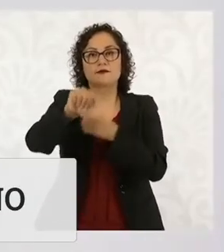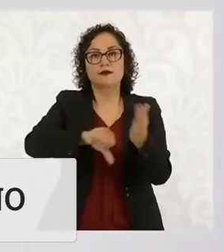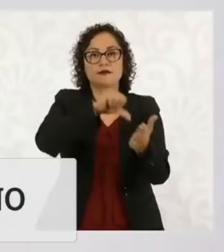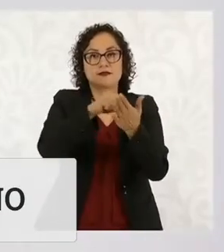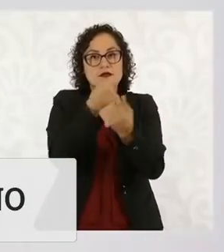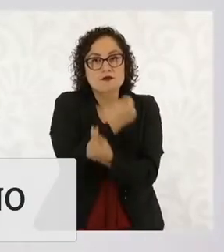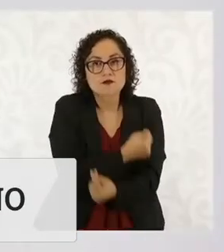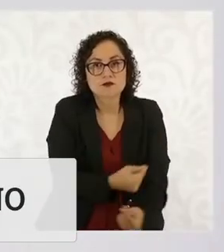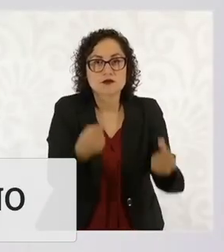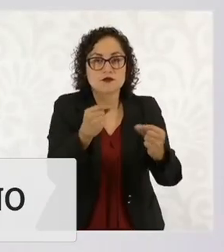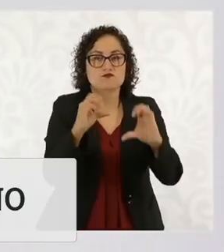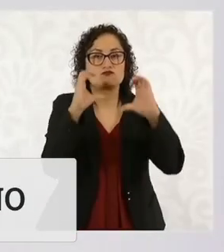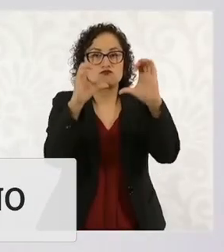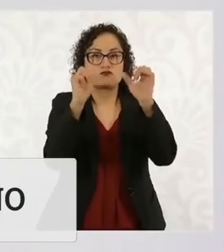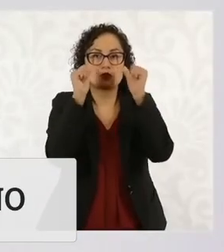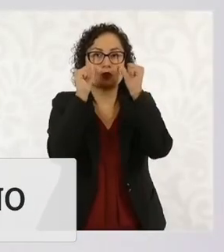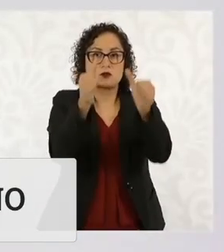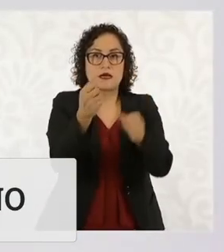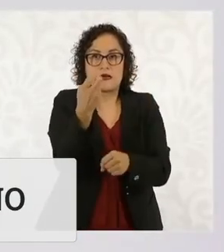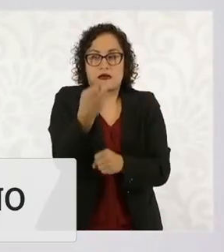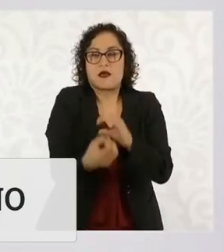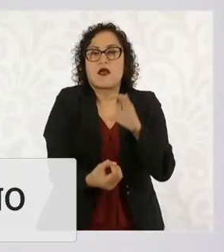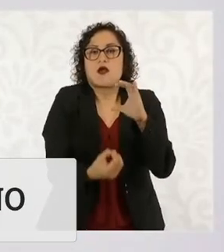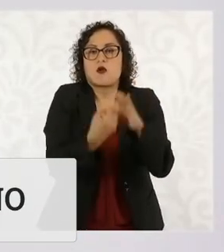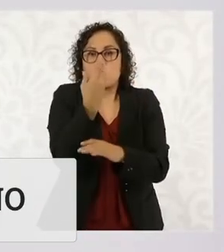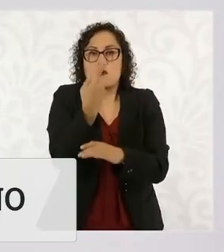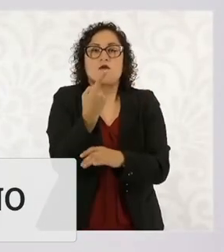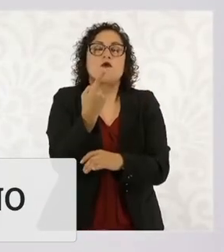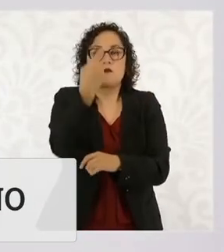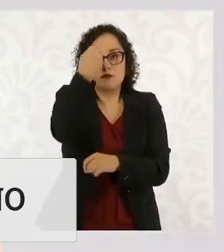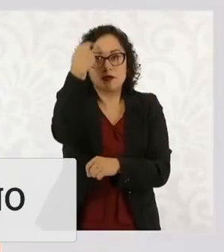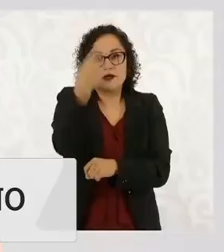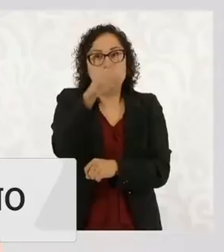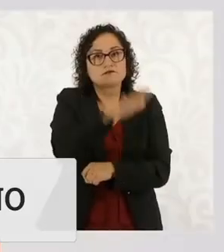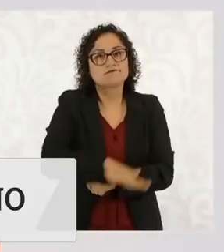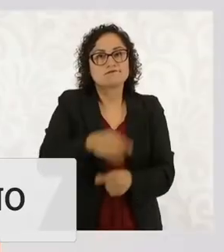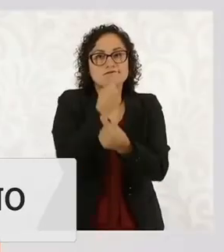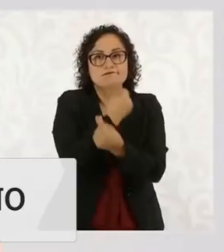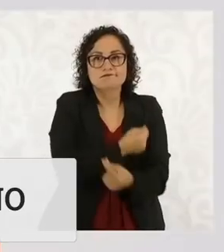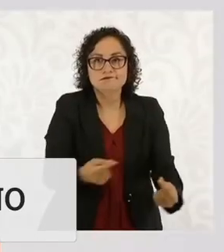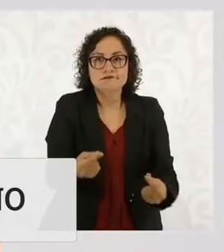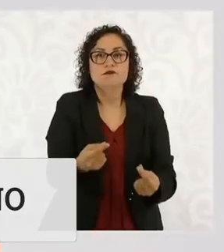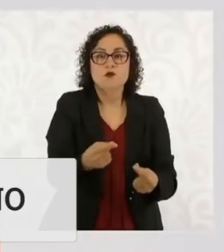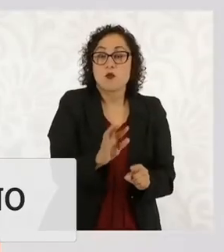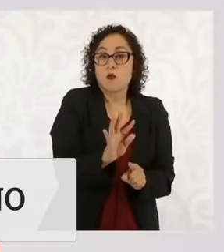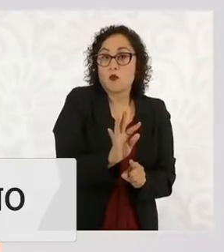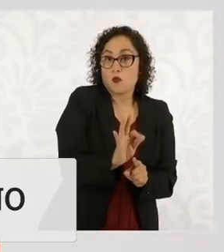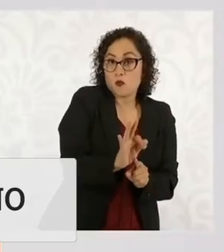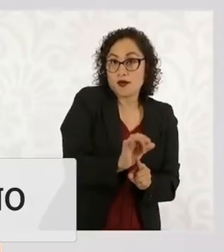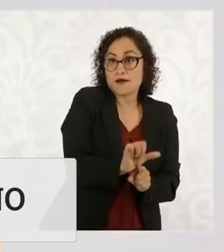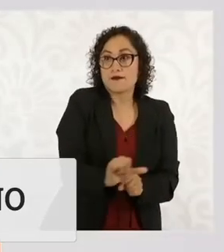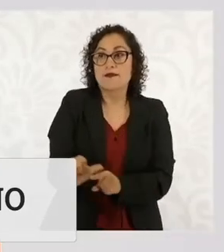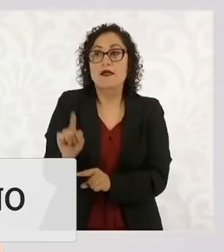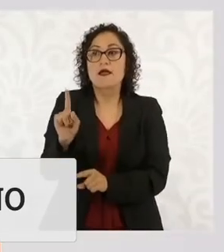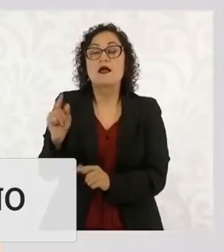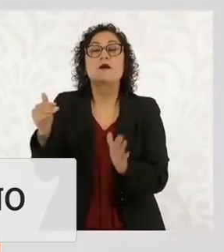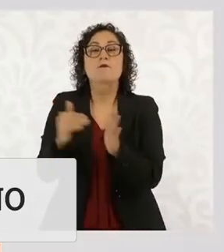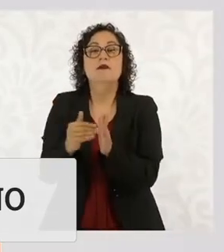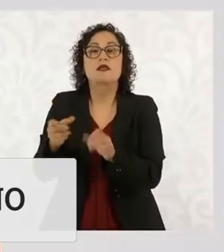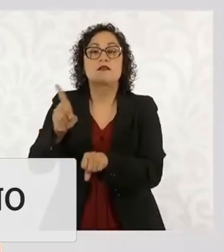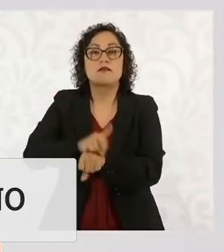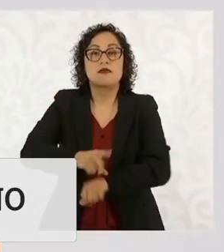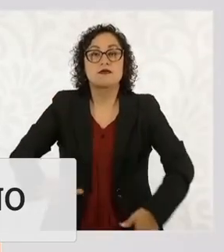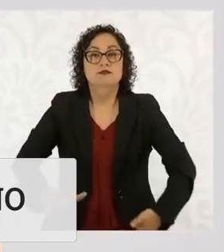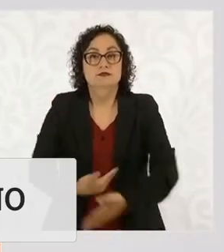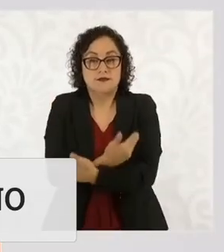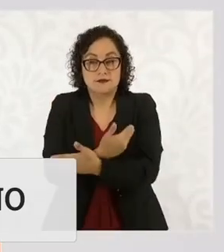un nuevo modelo público de atención a la primera infancia que va desde los 40 a los 1,000 días de vida